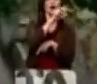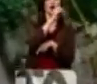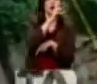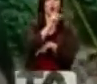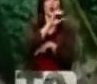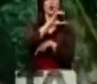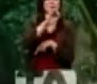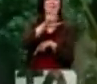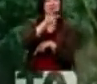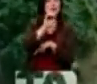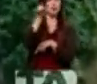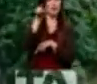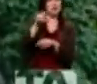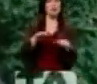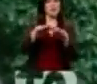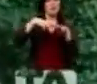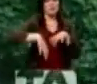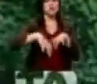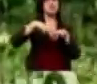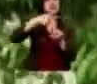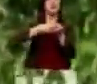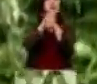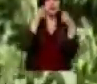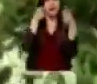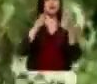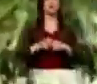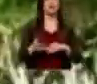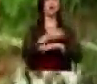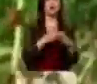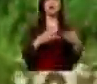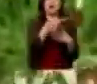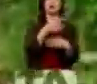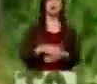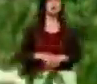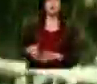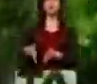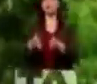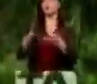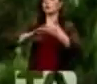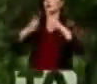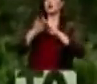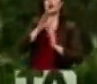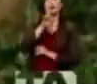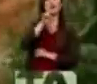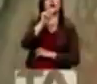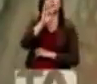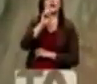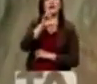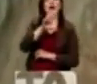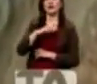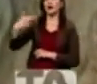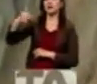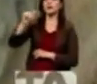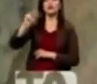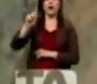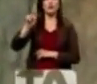recién inaugurada vía al puerto colapsó por completo en el mes de marzo, al igual que la carretera que en esa provincia conecta la comuna San Rafael con Chanduy. Y ni hablar